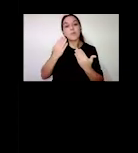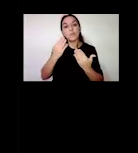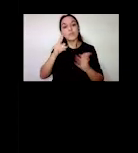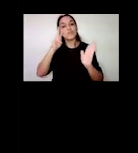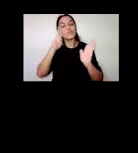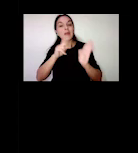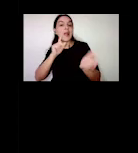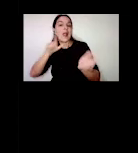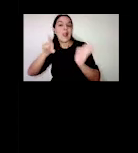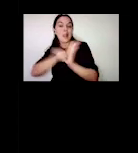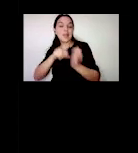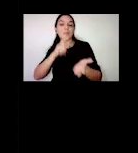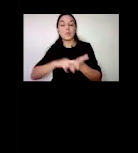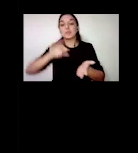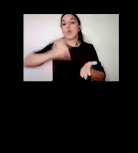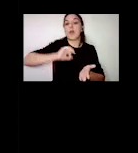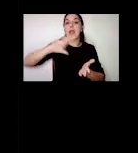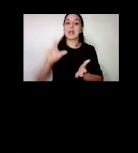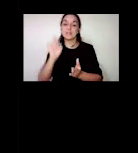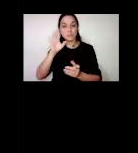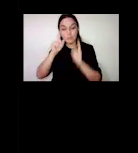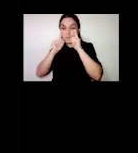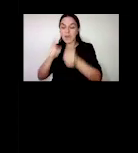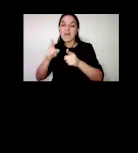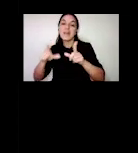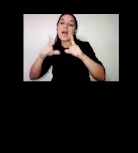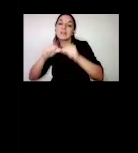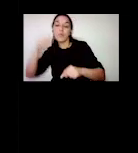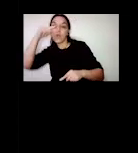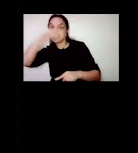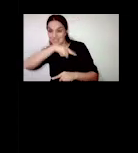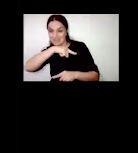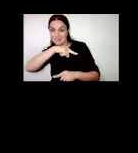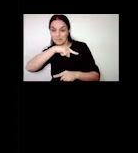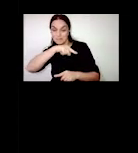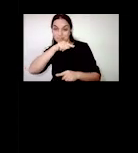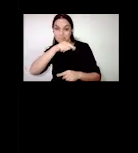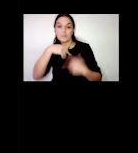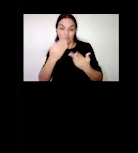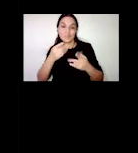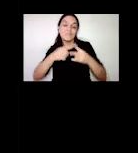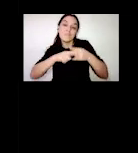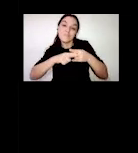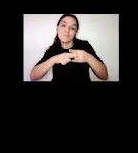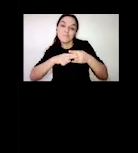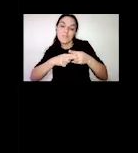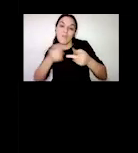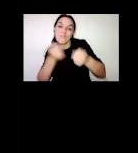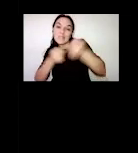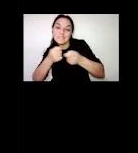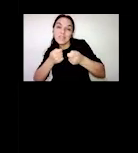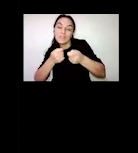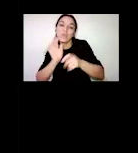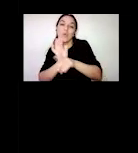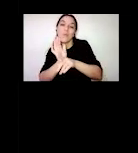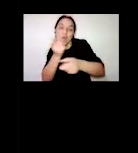las ganancias es para la aplicación del artículo 7, del artículo de fuente. Estos instrumentos financieros son derivados financieros.